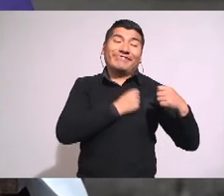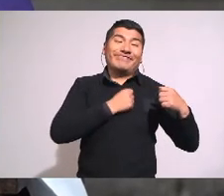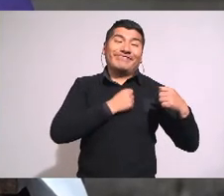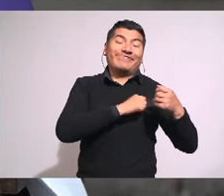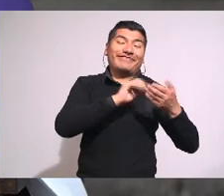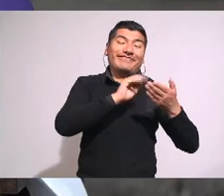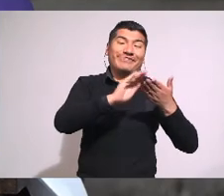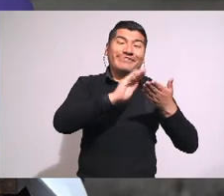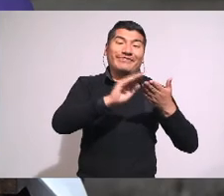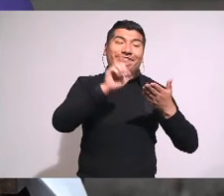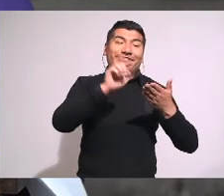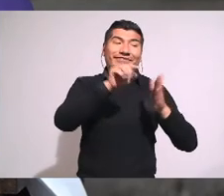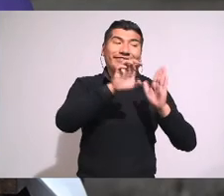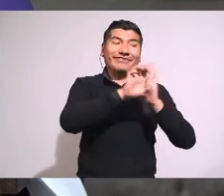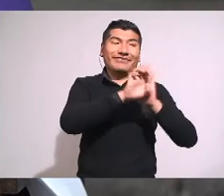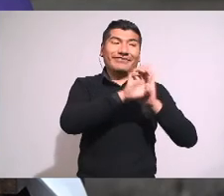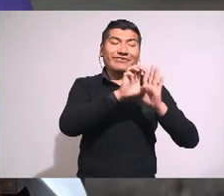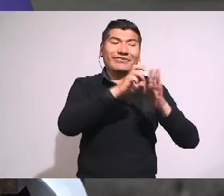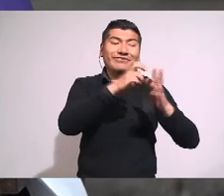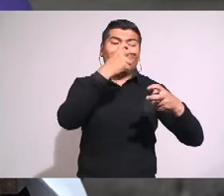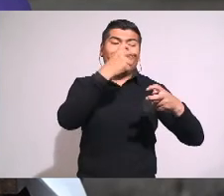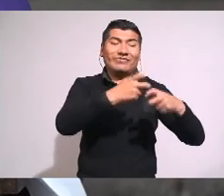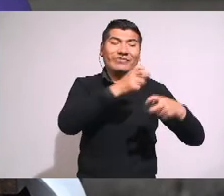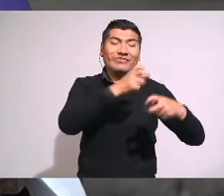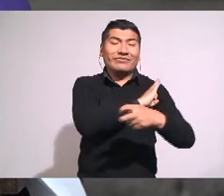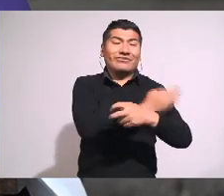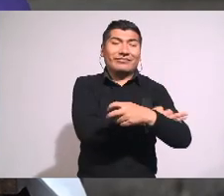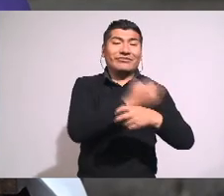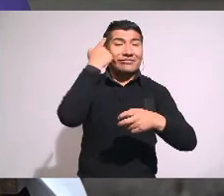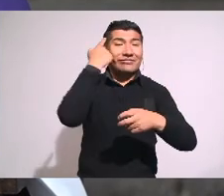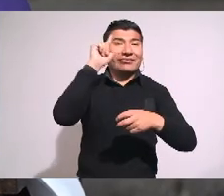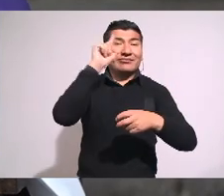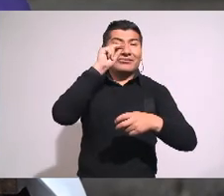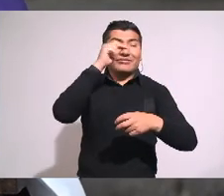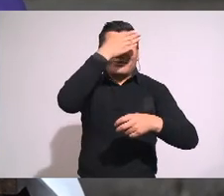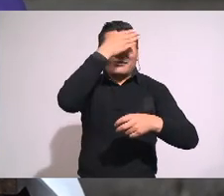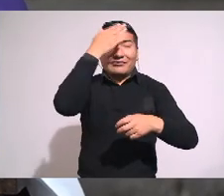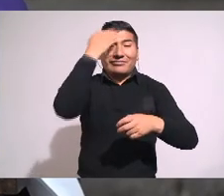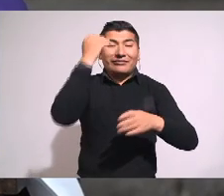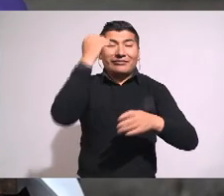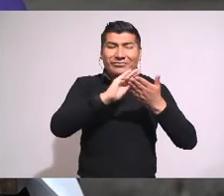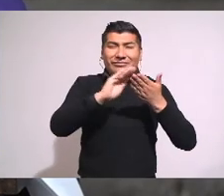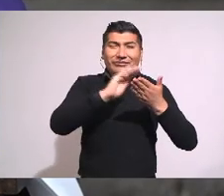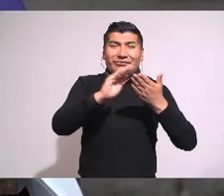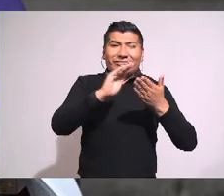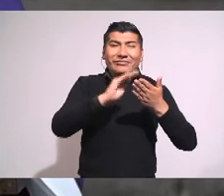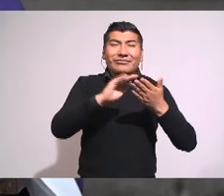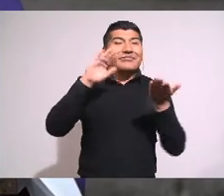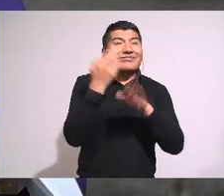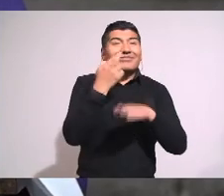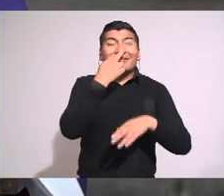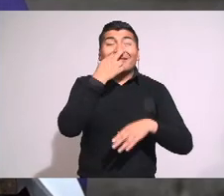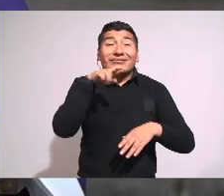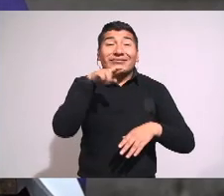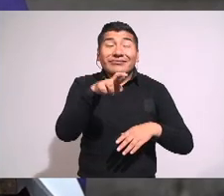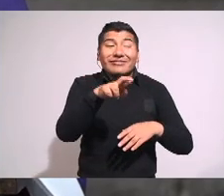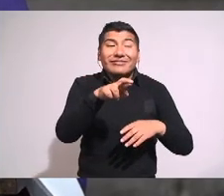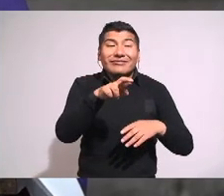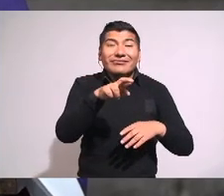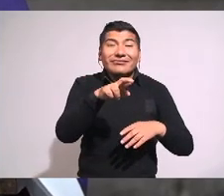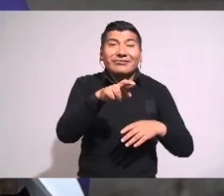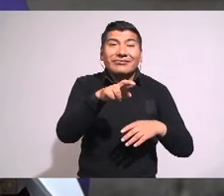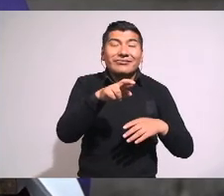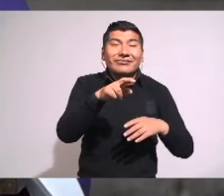que use este ejemplo tan duro y tan fuerte, pero para que no nos olvidemos, como los ratoncitos